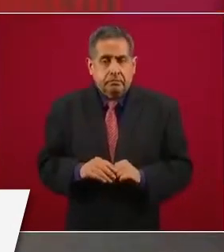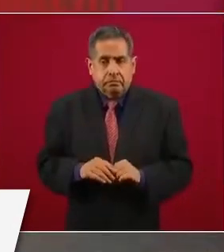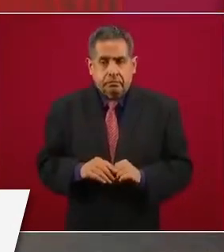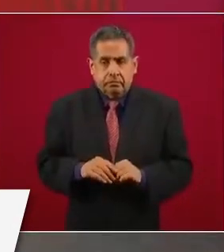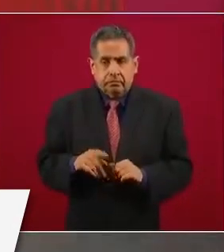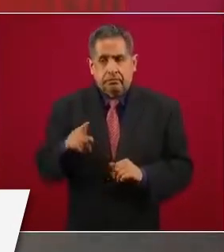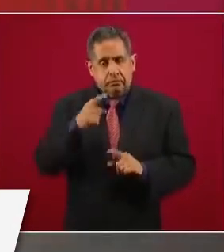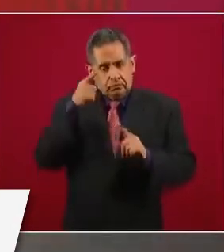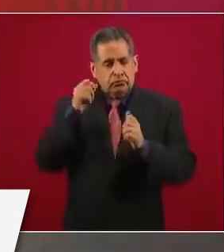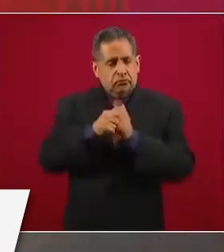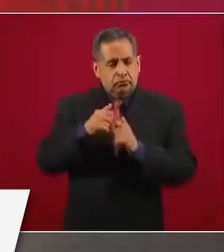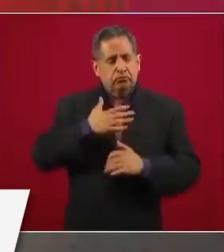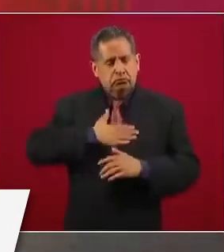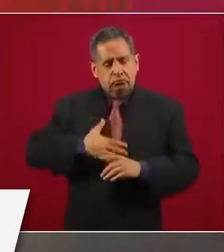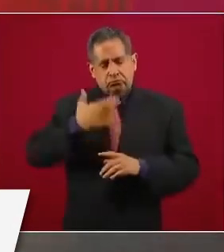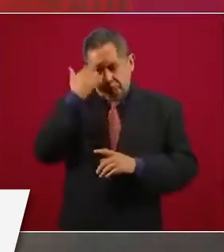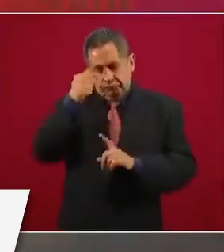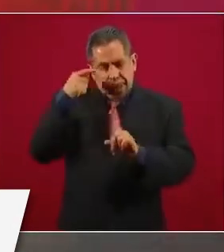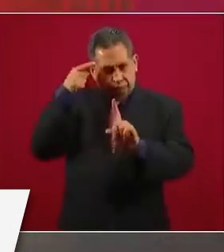objetivamente,